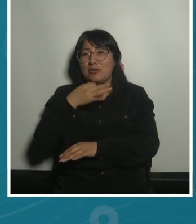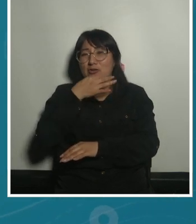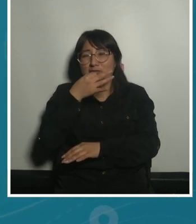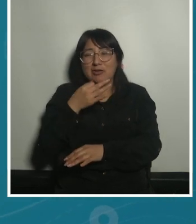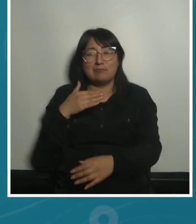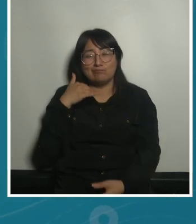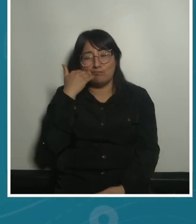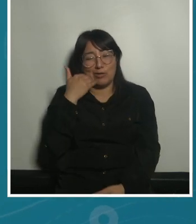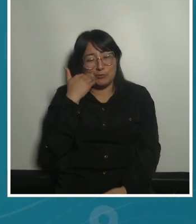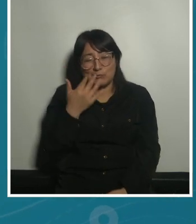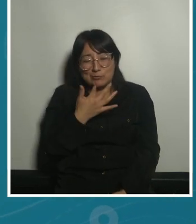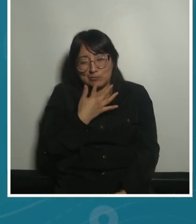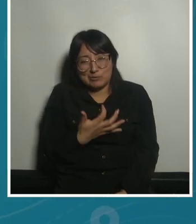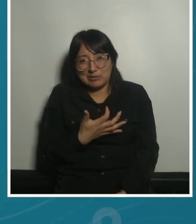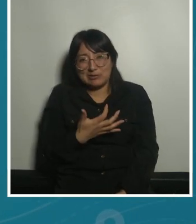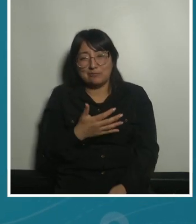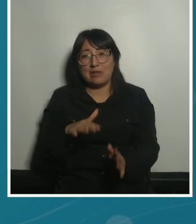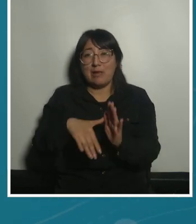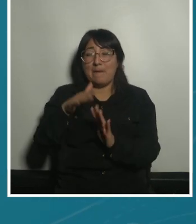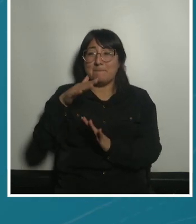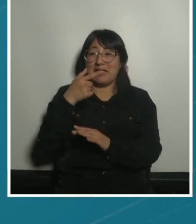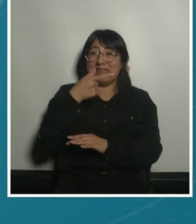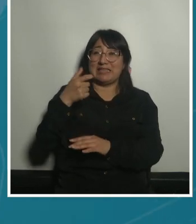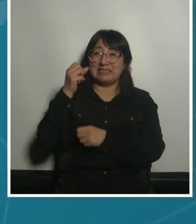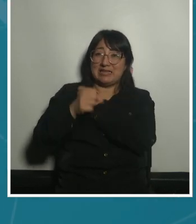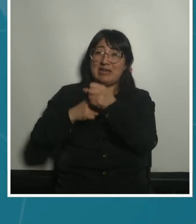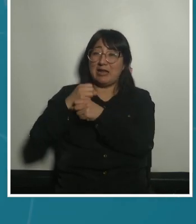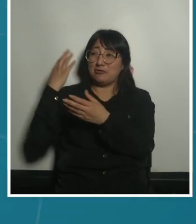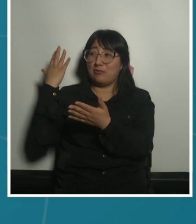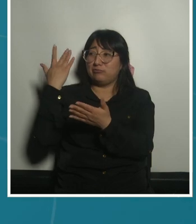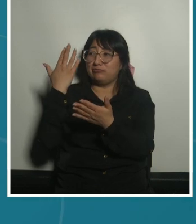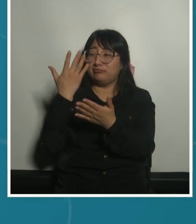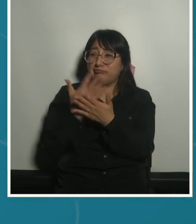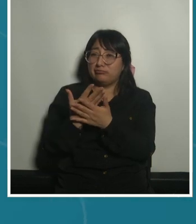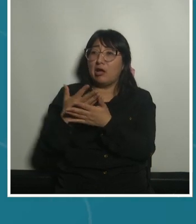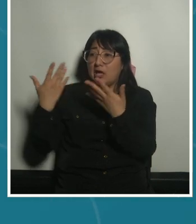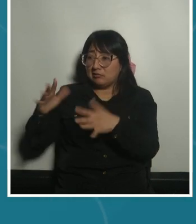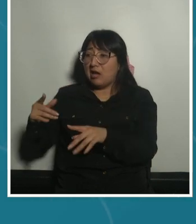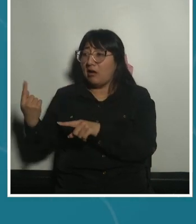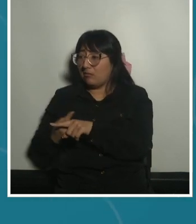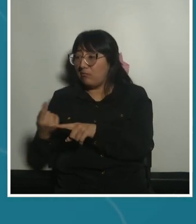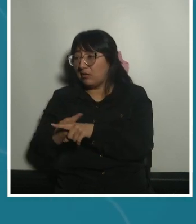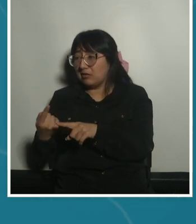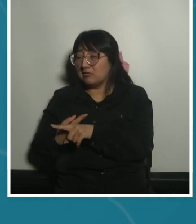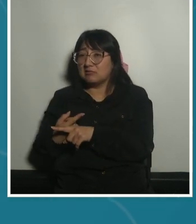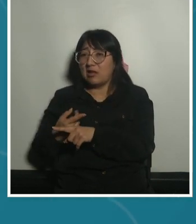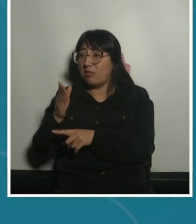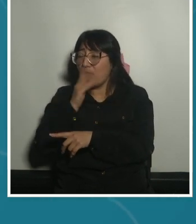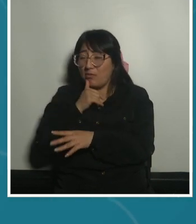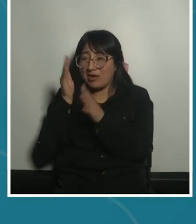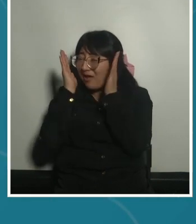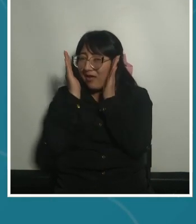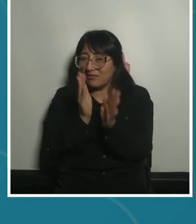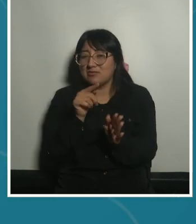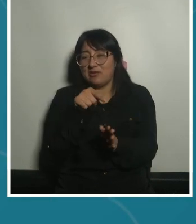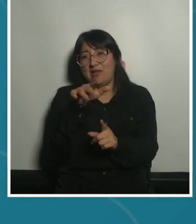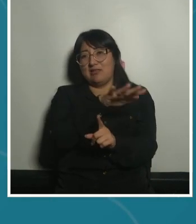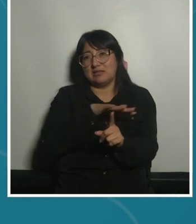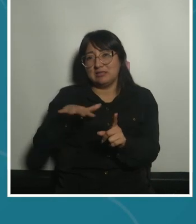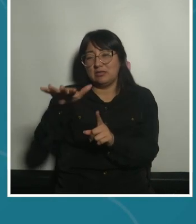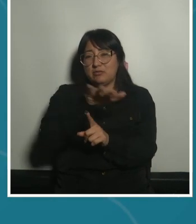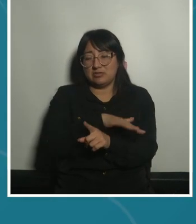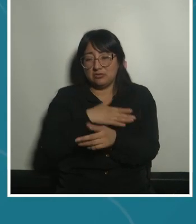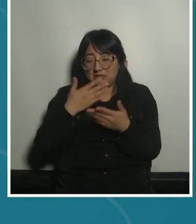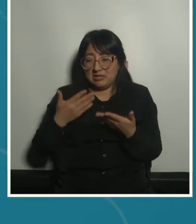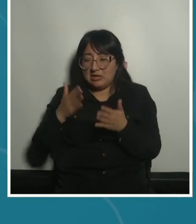vergonzoso? Porque por más de 100 años no hemos puesto a discutir esto, no le hemos puesto atención y estamos